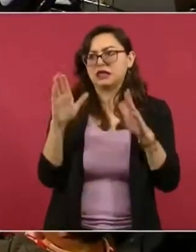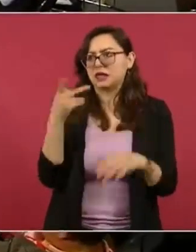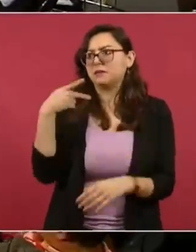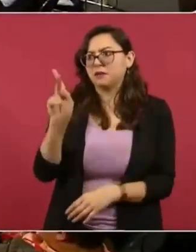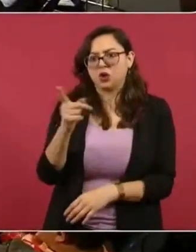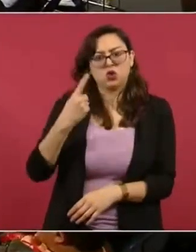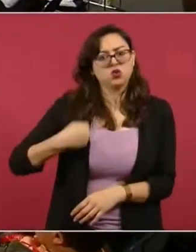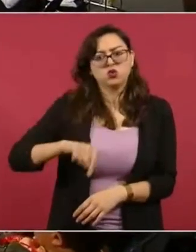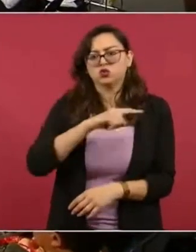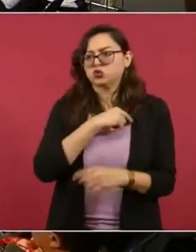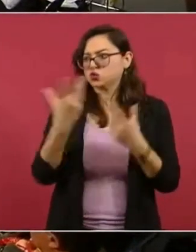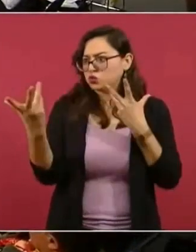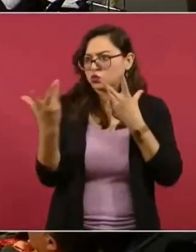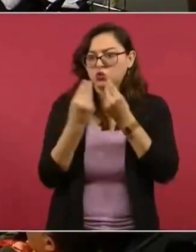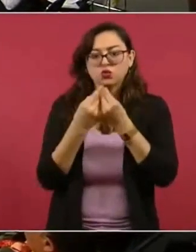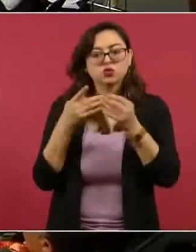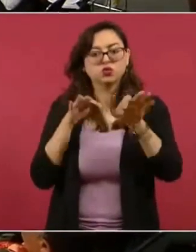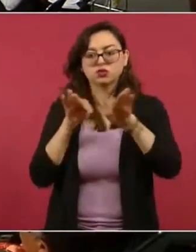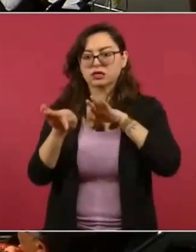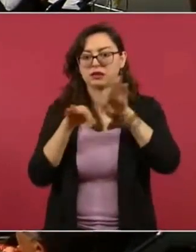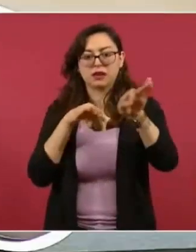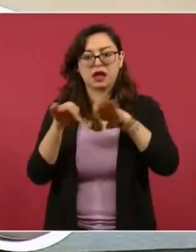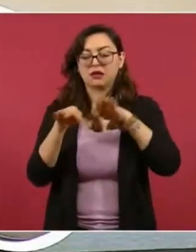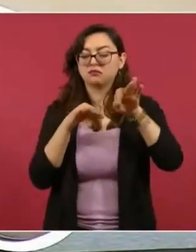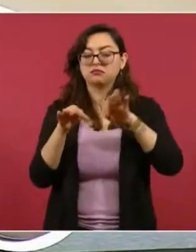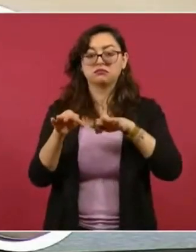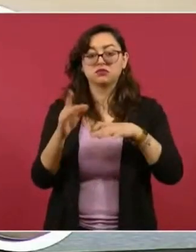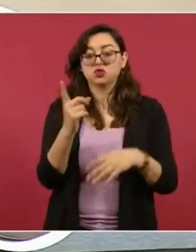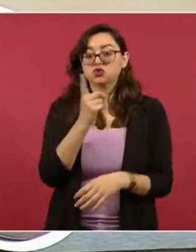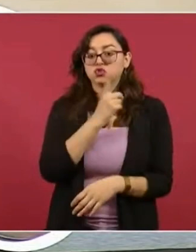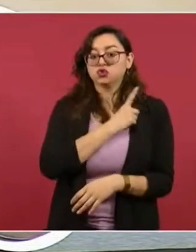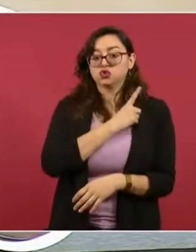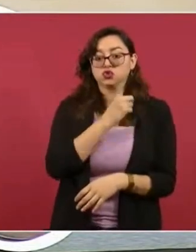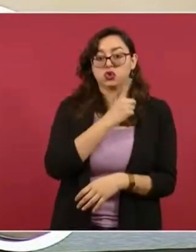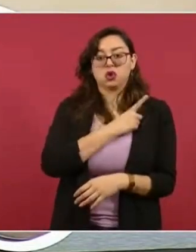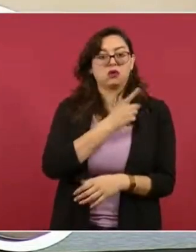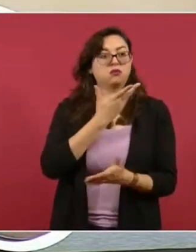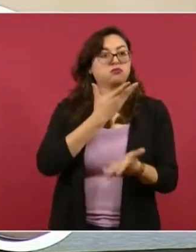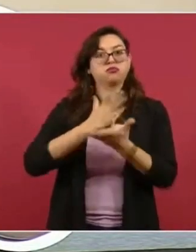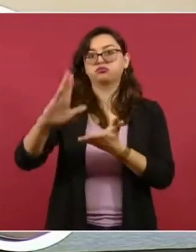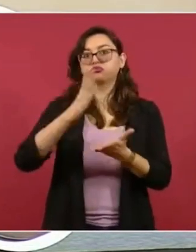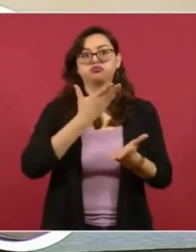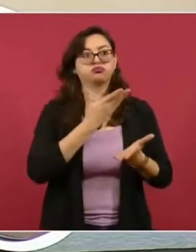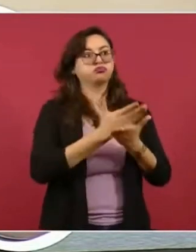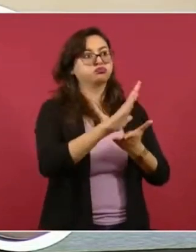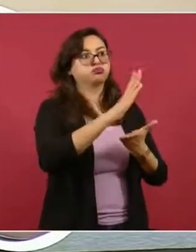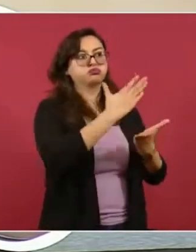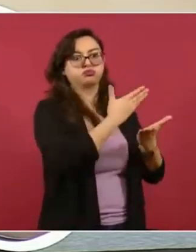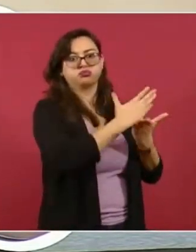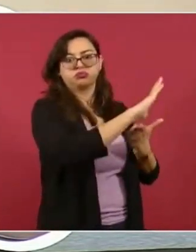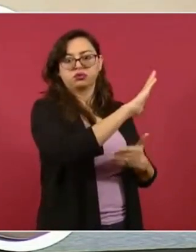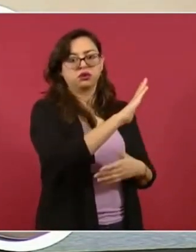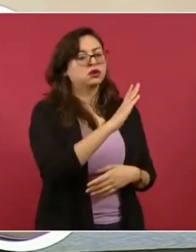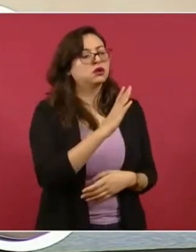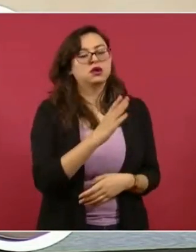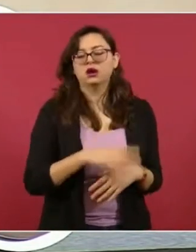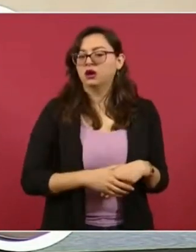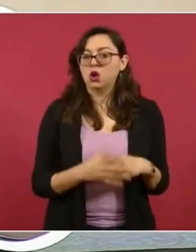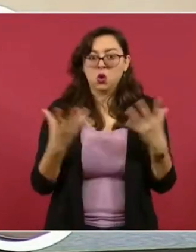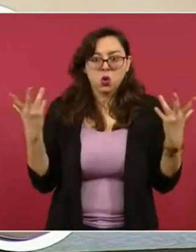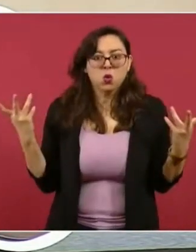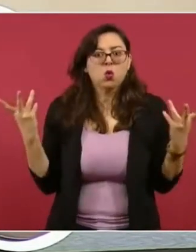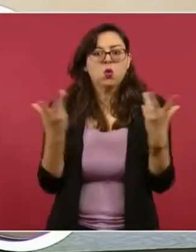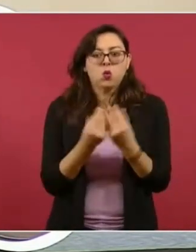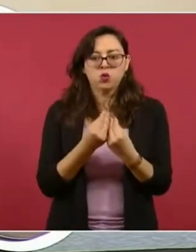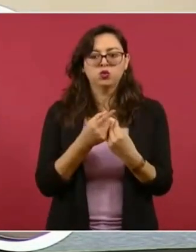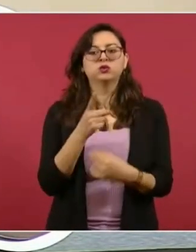no se puede trabajar solamente en una isla tenemos que estar trabajando permanentemente